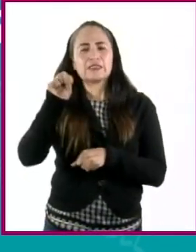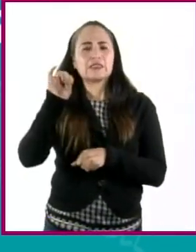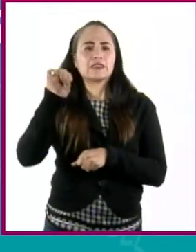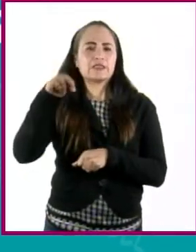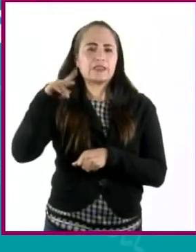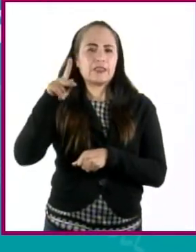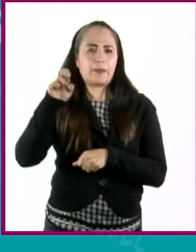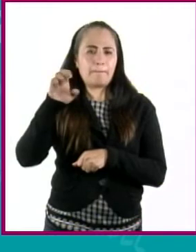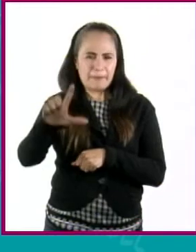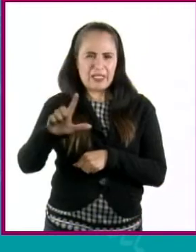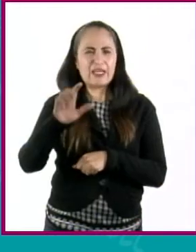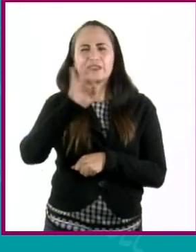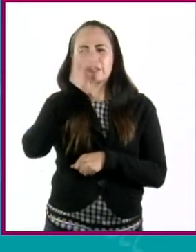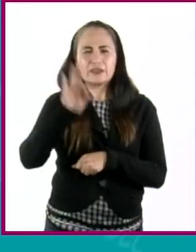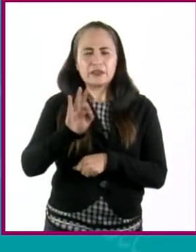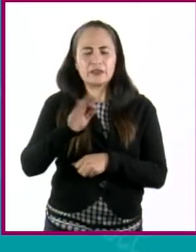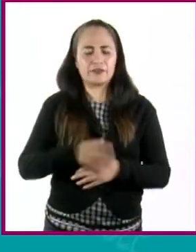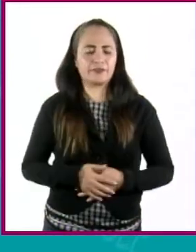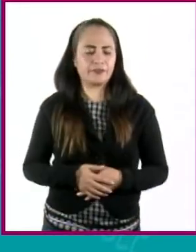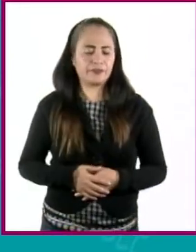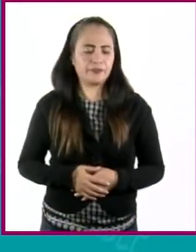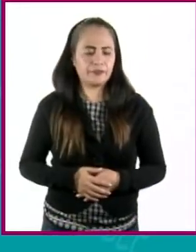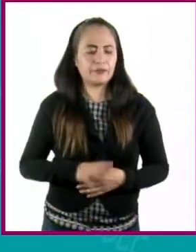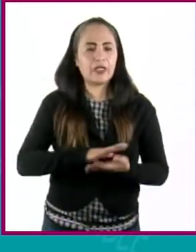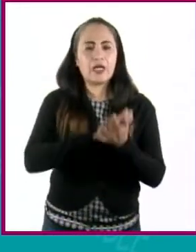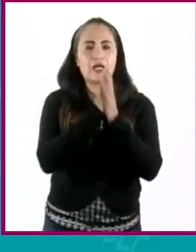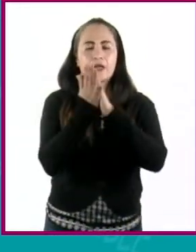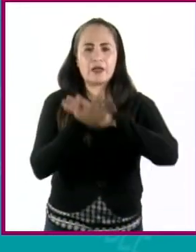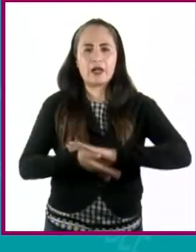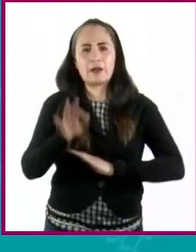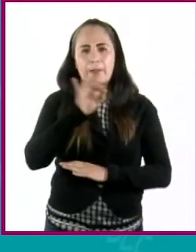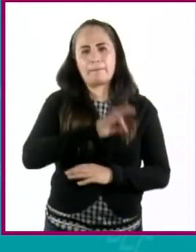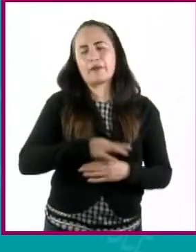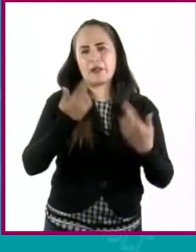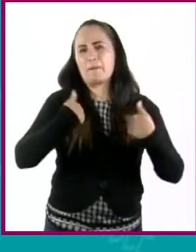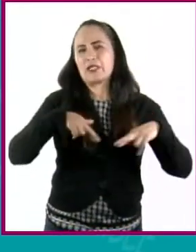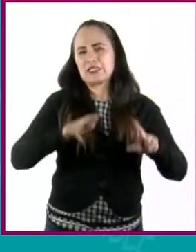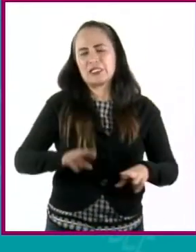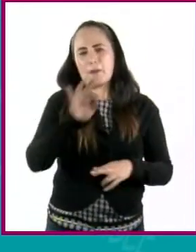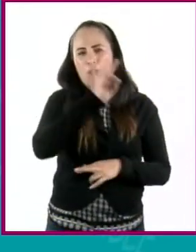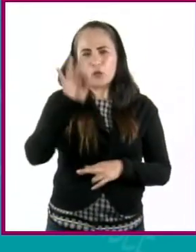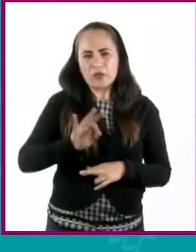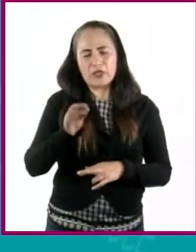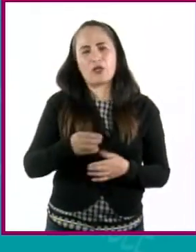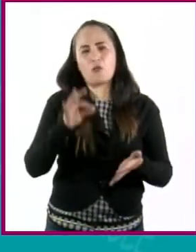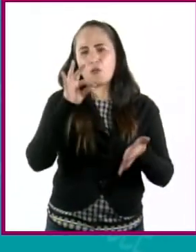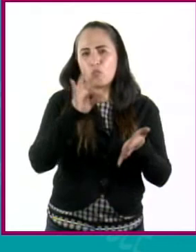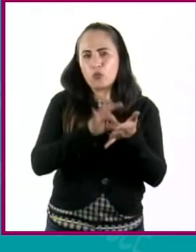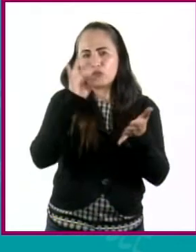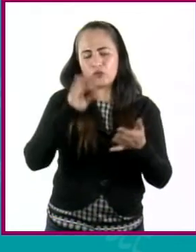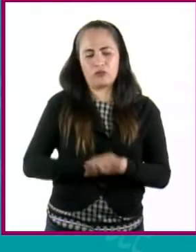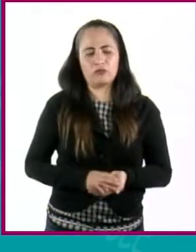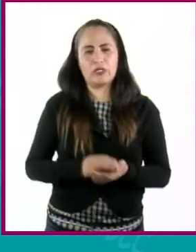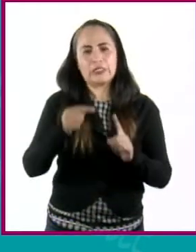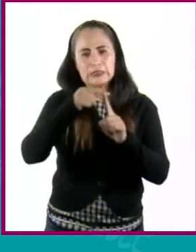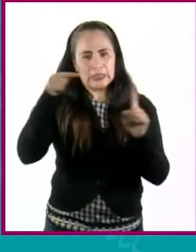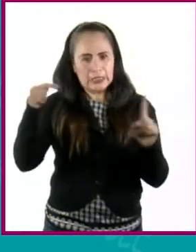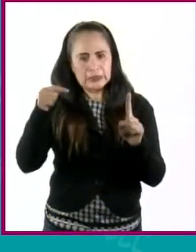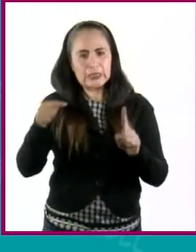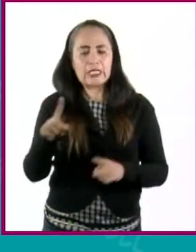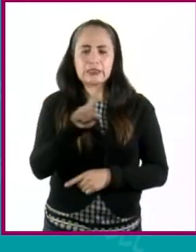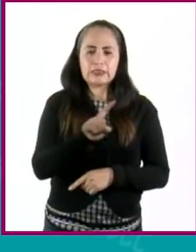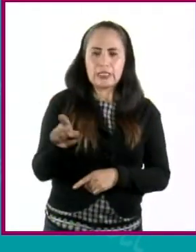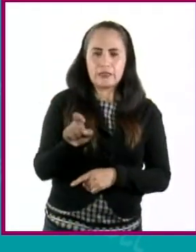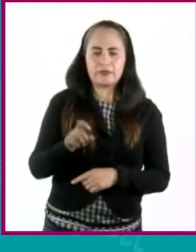simple. Recordemos que, para representar un porcentaje como un número decimal, dividimos el porcentaje entre 100. Por